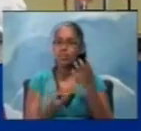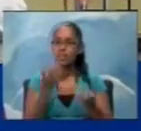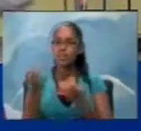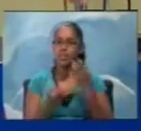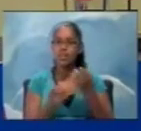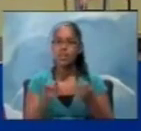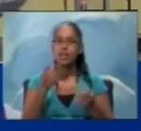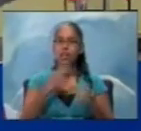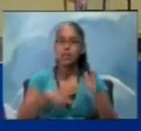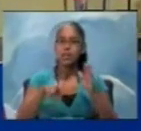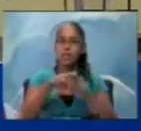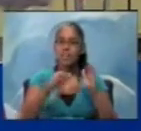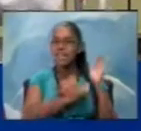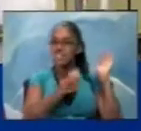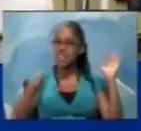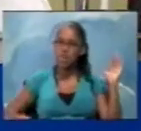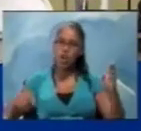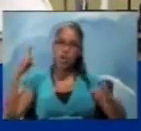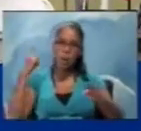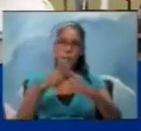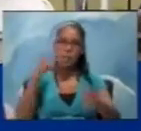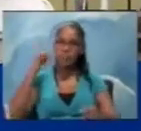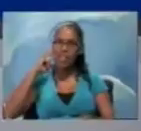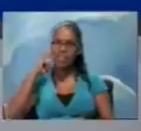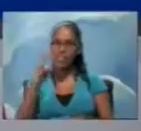Diga conmigo, que el Señor reprenda al diablo.